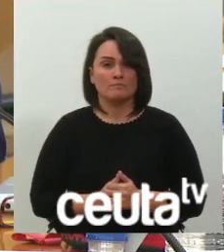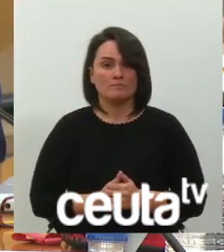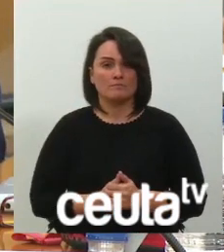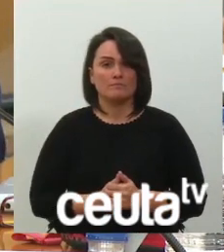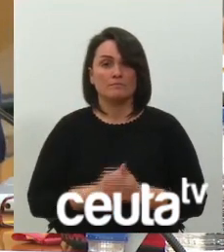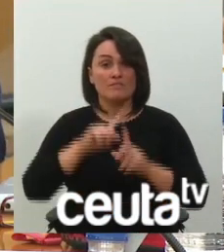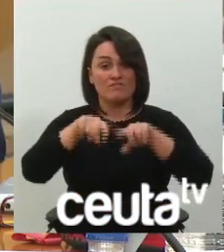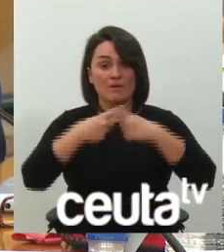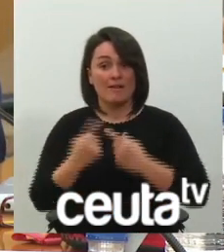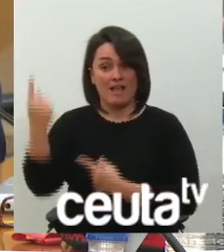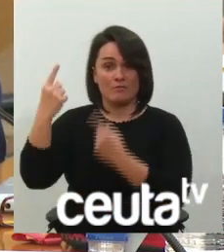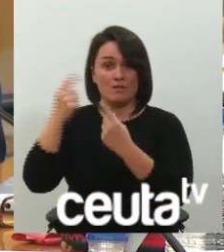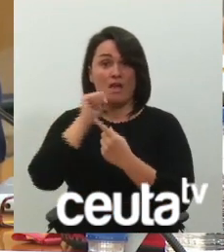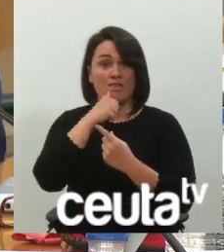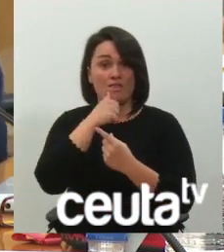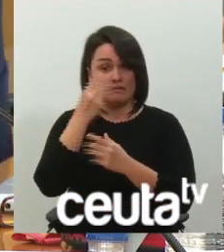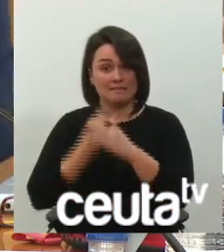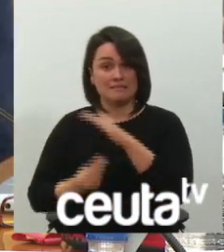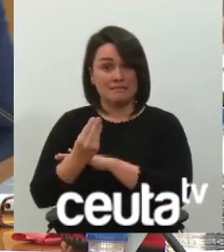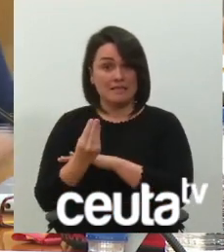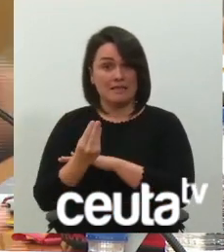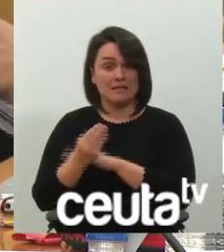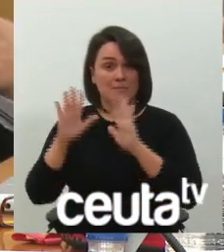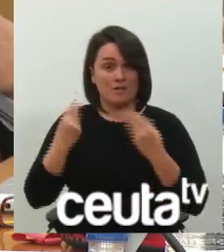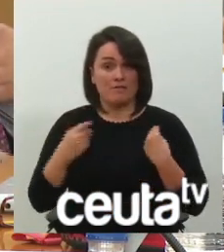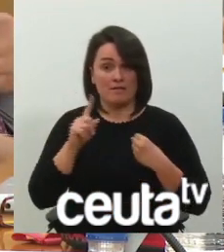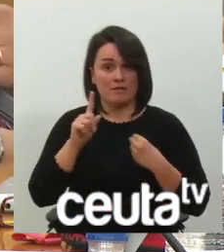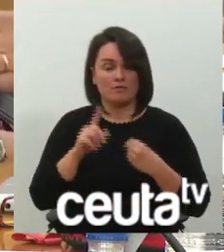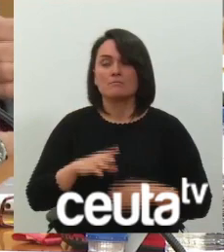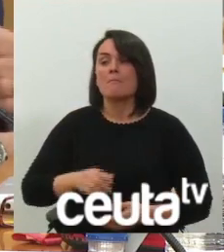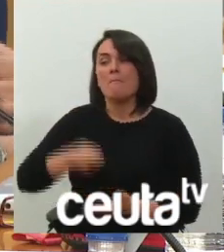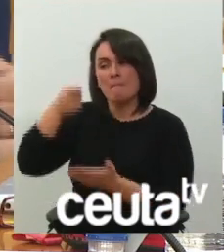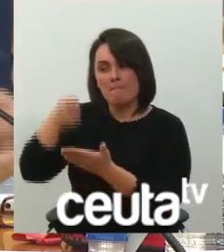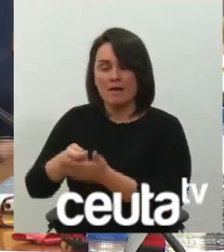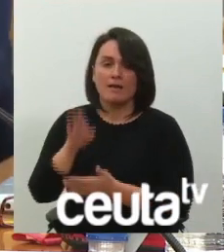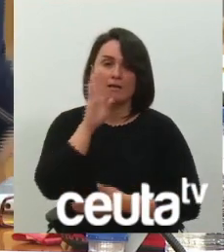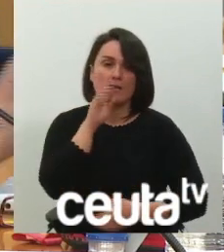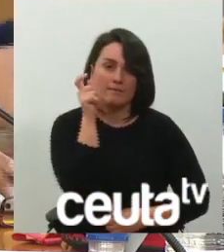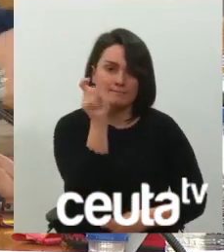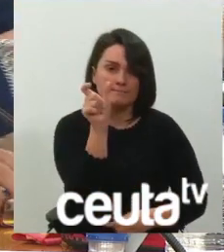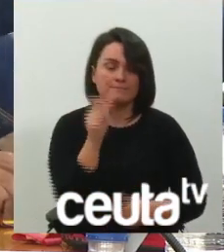están pagando eso por venir de visita a su ciudad por venir a visitar a sus familiares